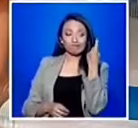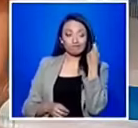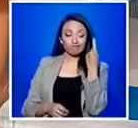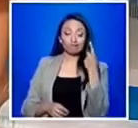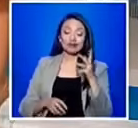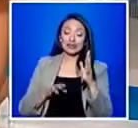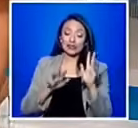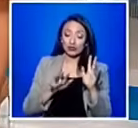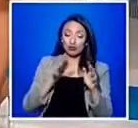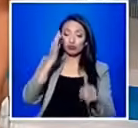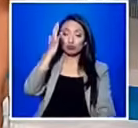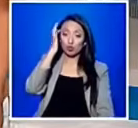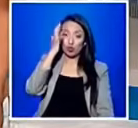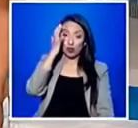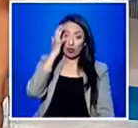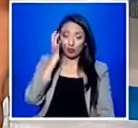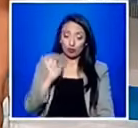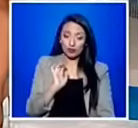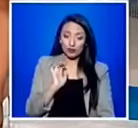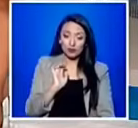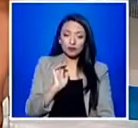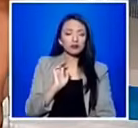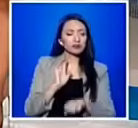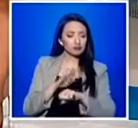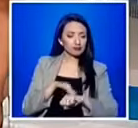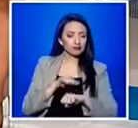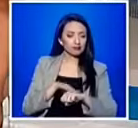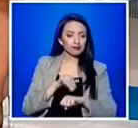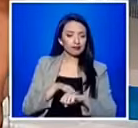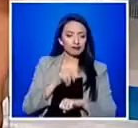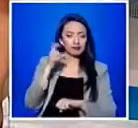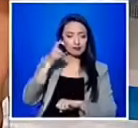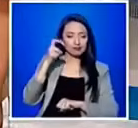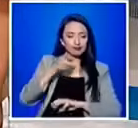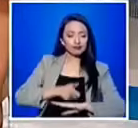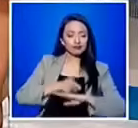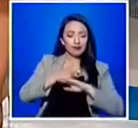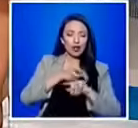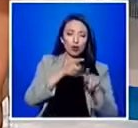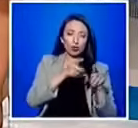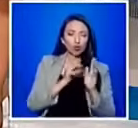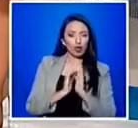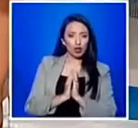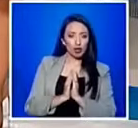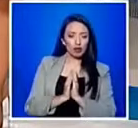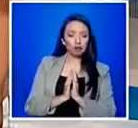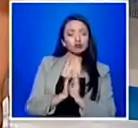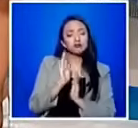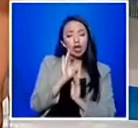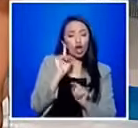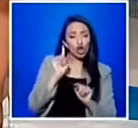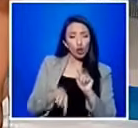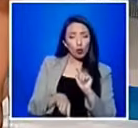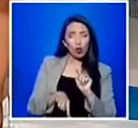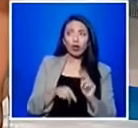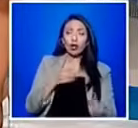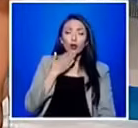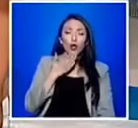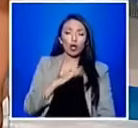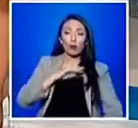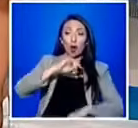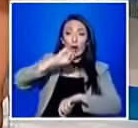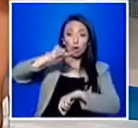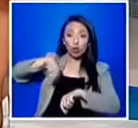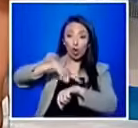de Pichincha, en todo caso hay que siempre hacer este llamado, Andrea, a las autoridades, sí. por lo menos si no pueden estar por